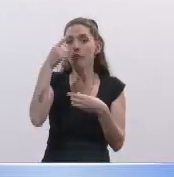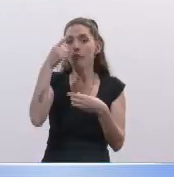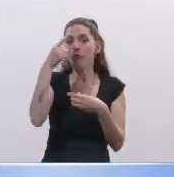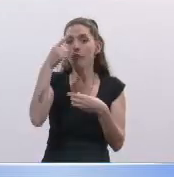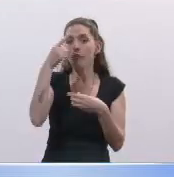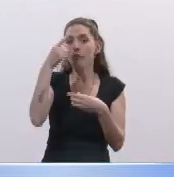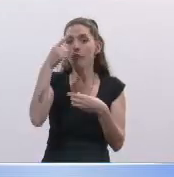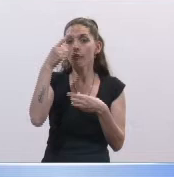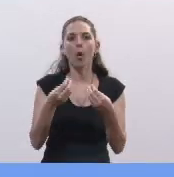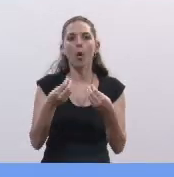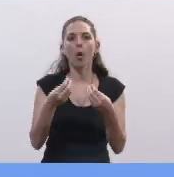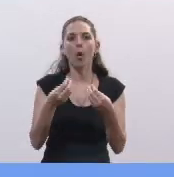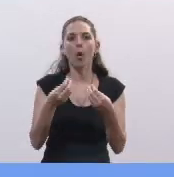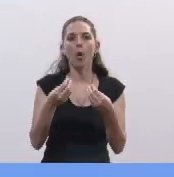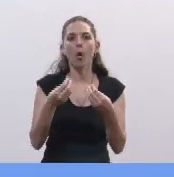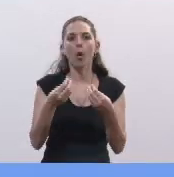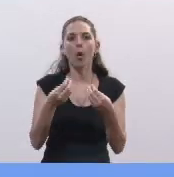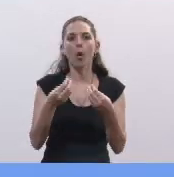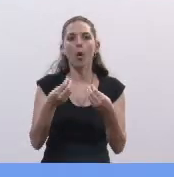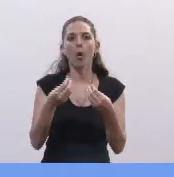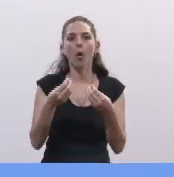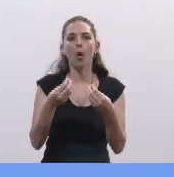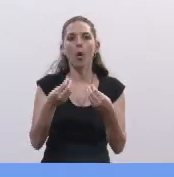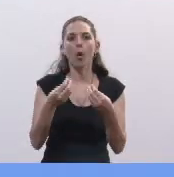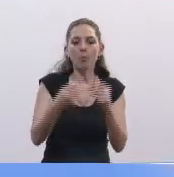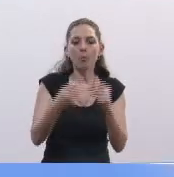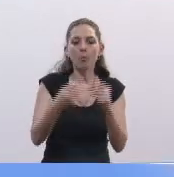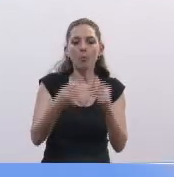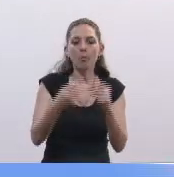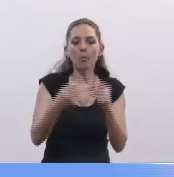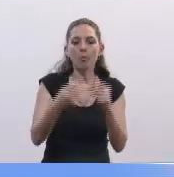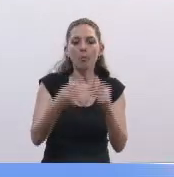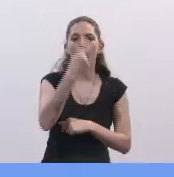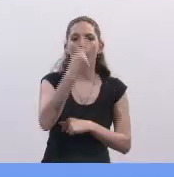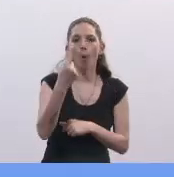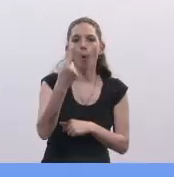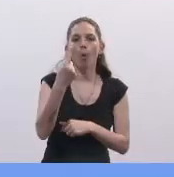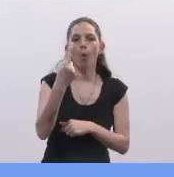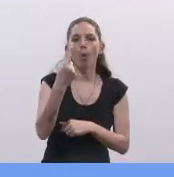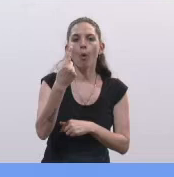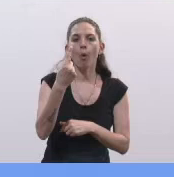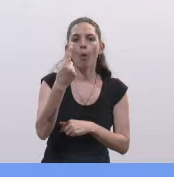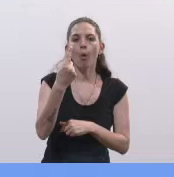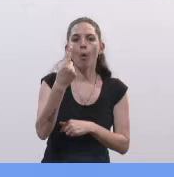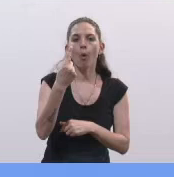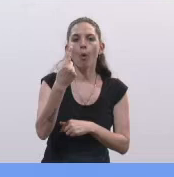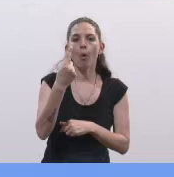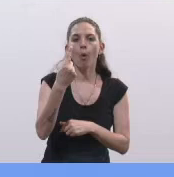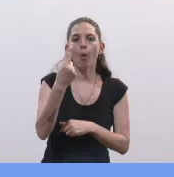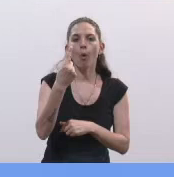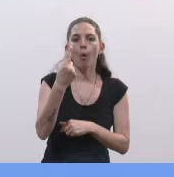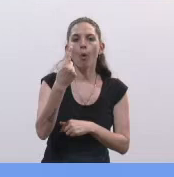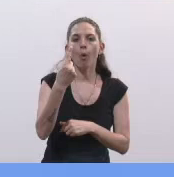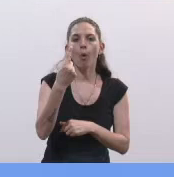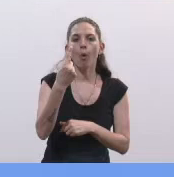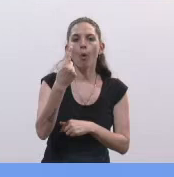mejorar bajo distintas formas y maneras uno de los órganos más importantes que tiene nuestro país, que es el Ministerio